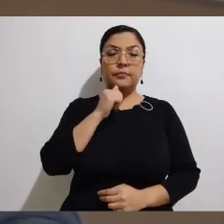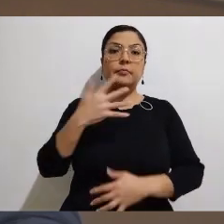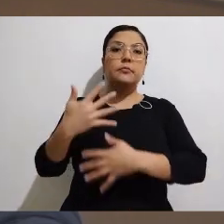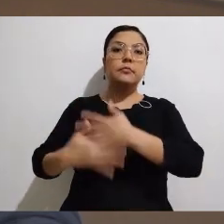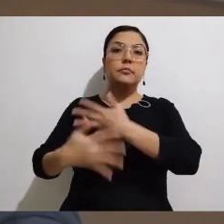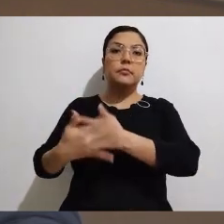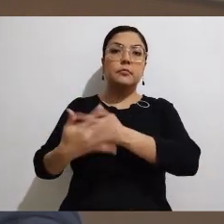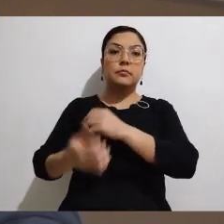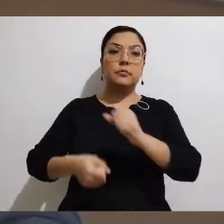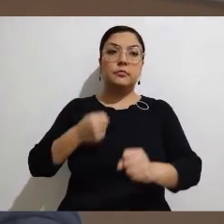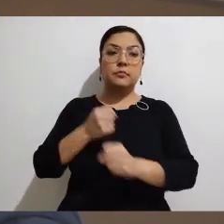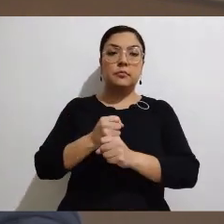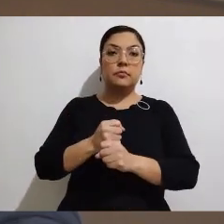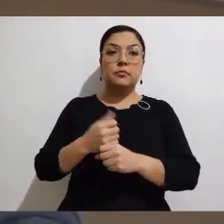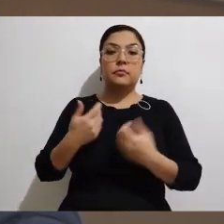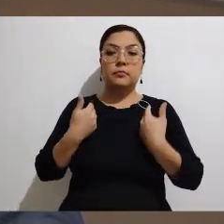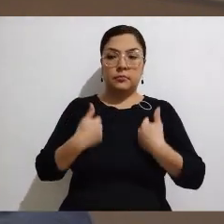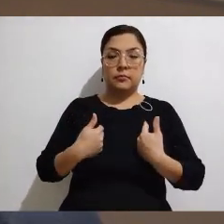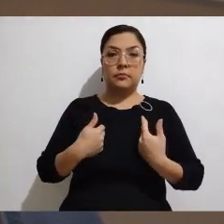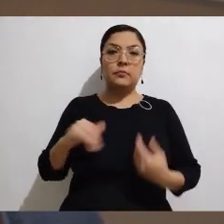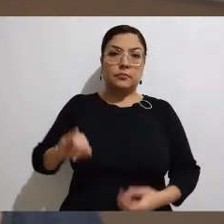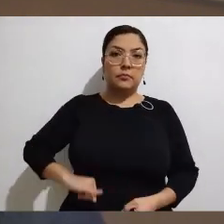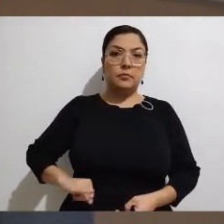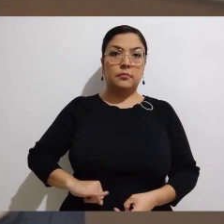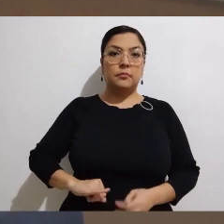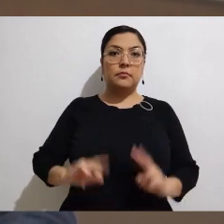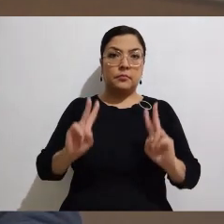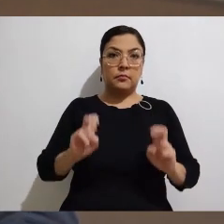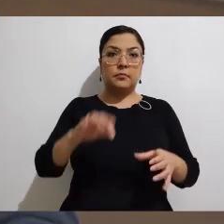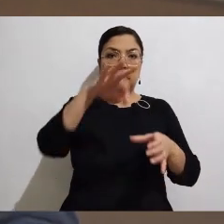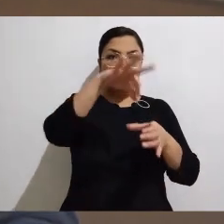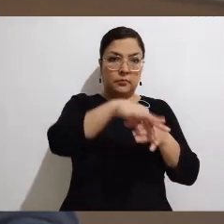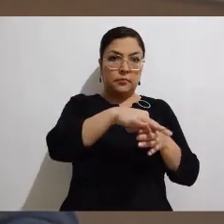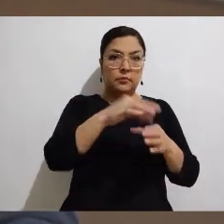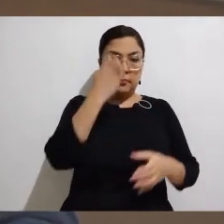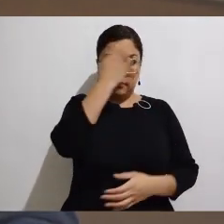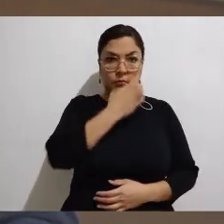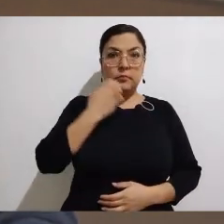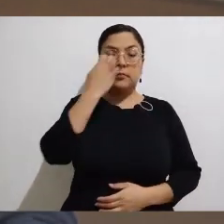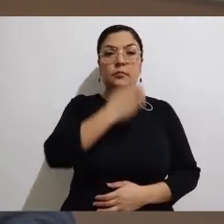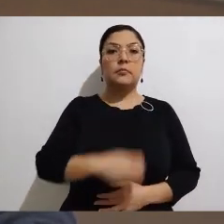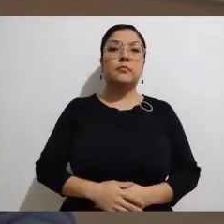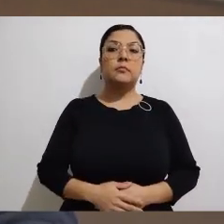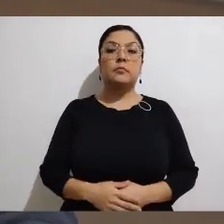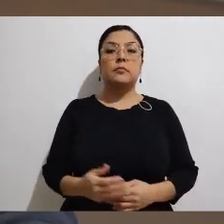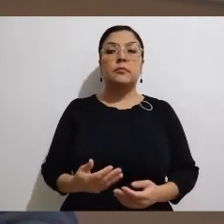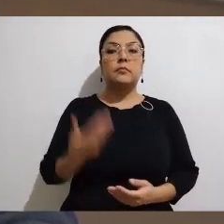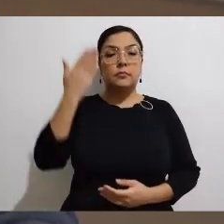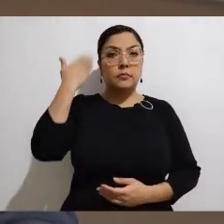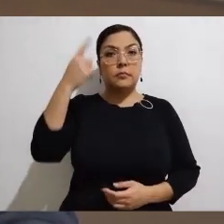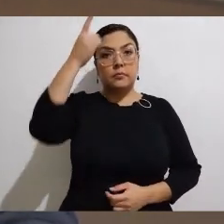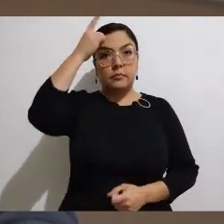años dedicado a la materia electoral. En ese momento me desempeñé en la Dirección Ejecutiva de